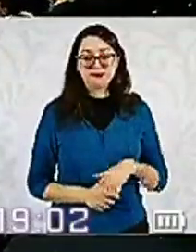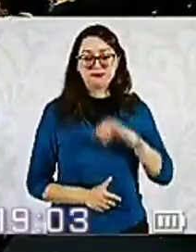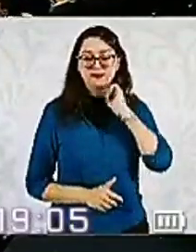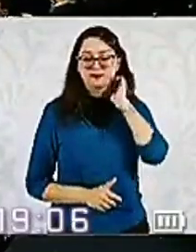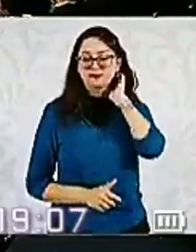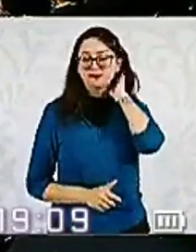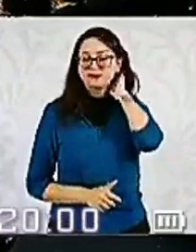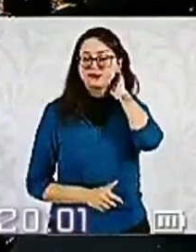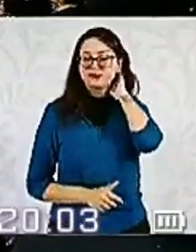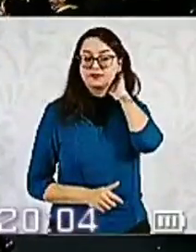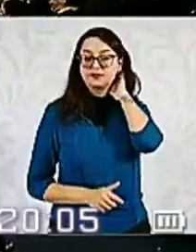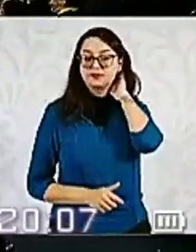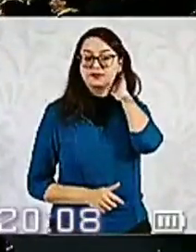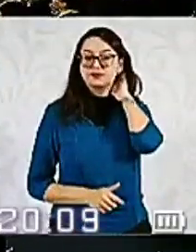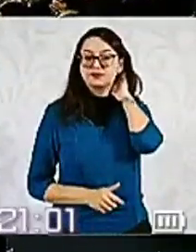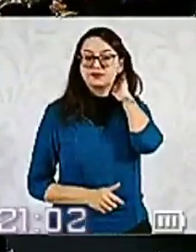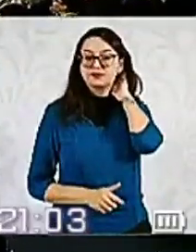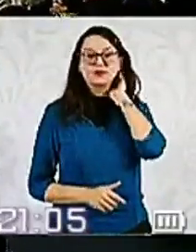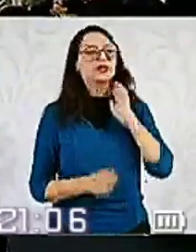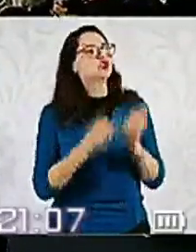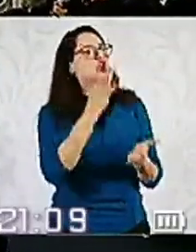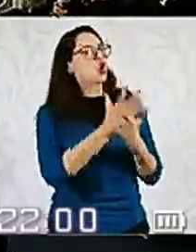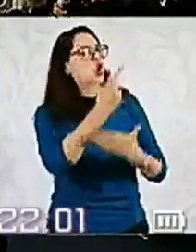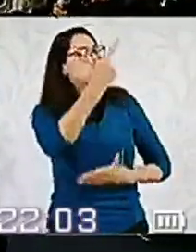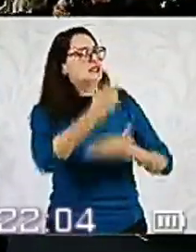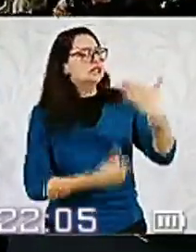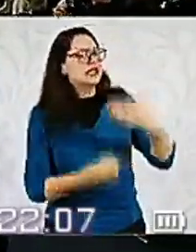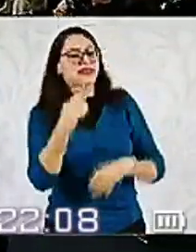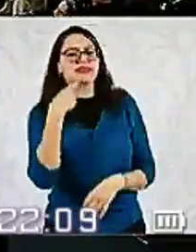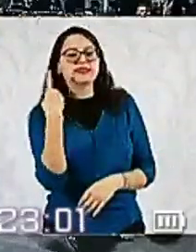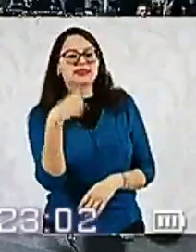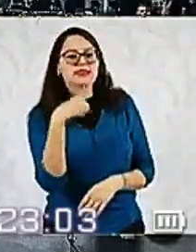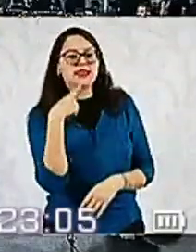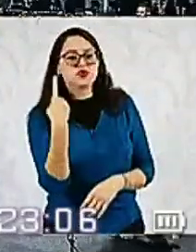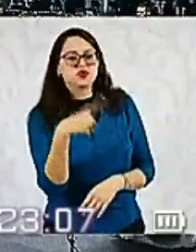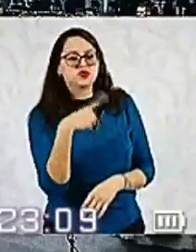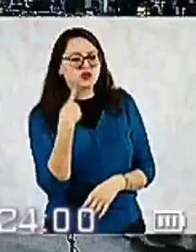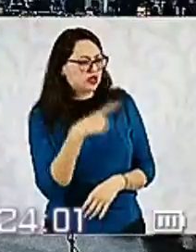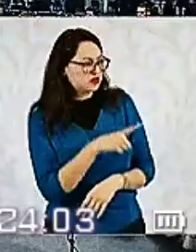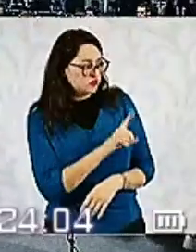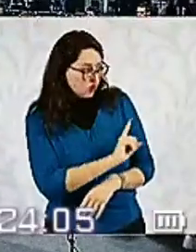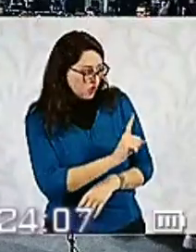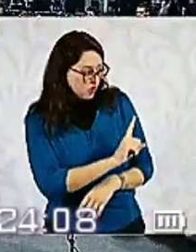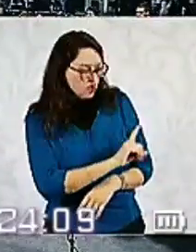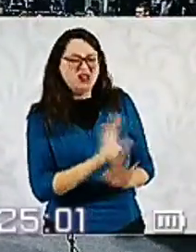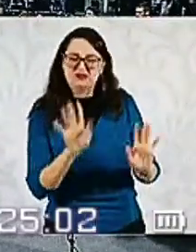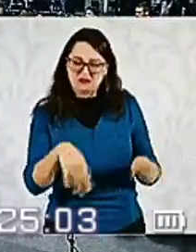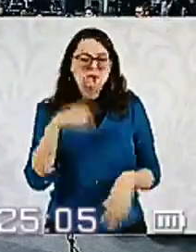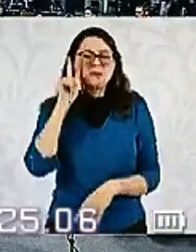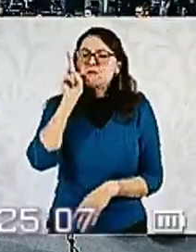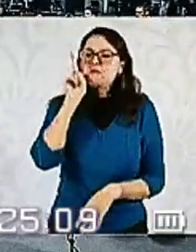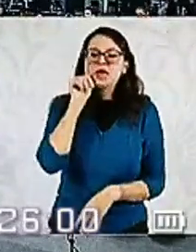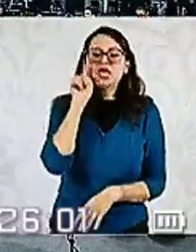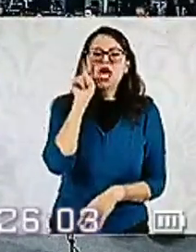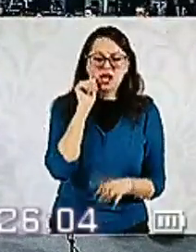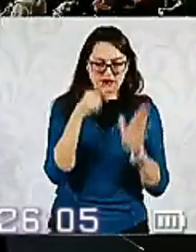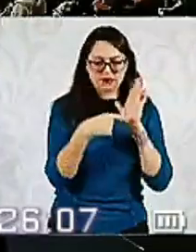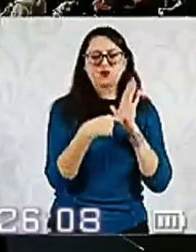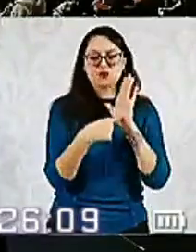Pero las denuncias no vienen ahí, concretas. Si quieren mañana se las pasamos.